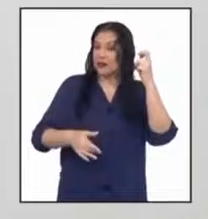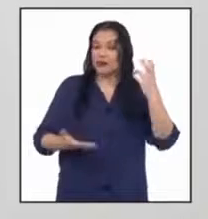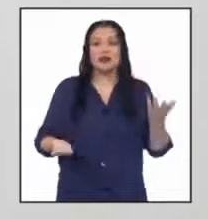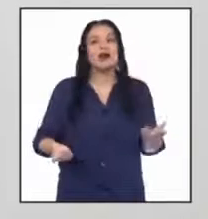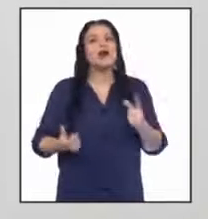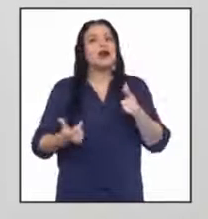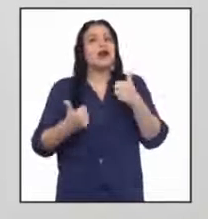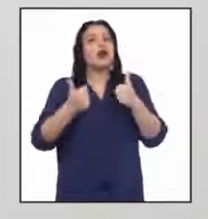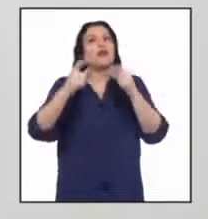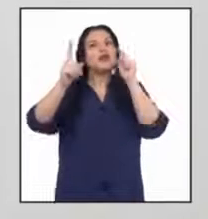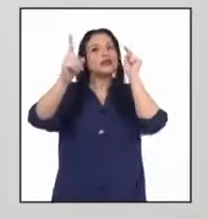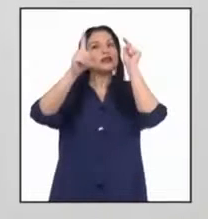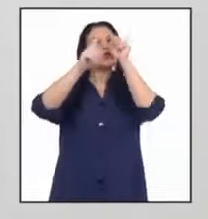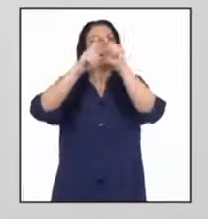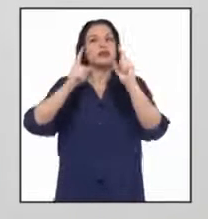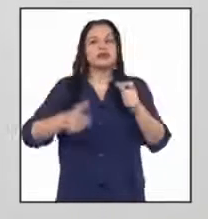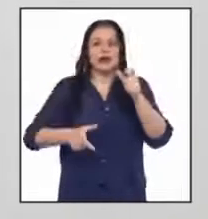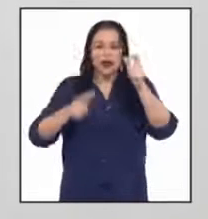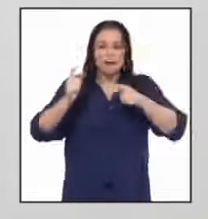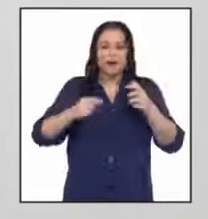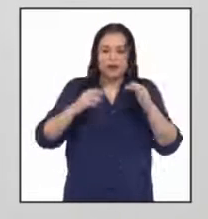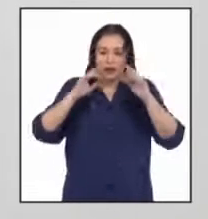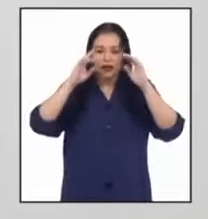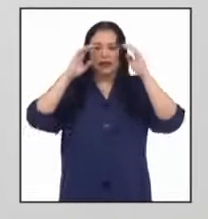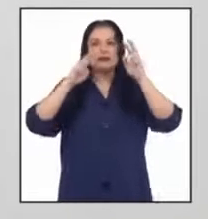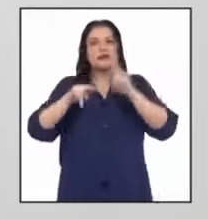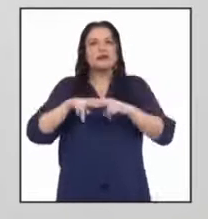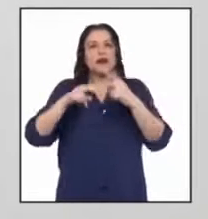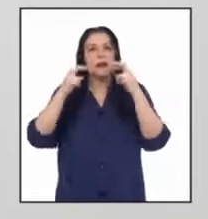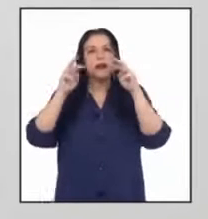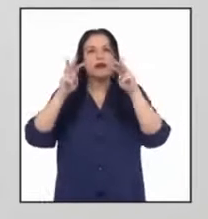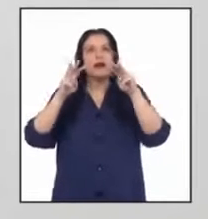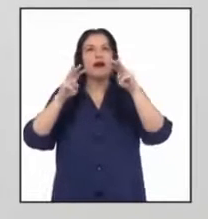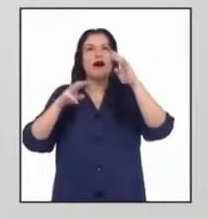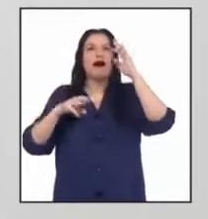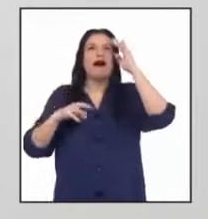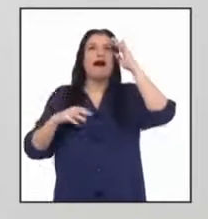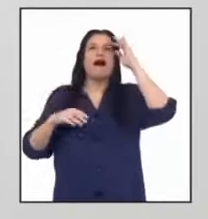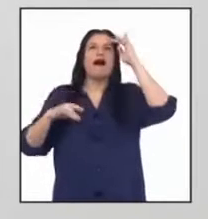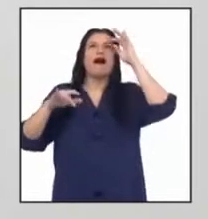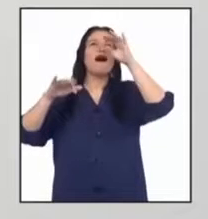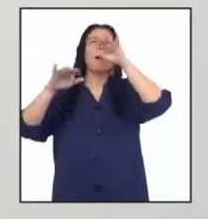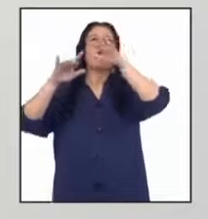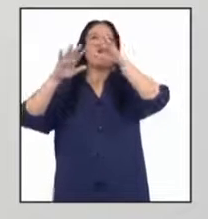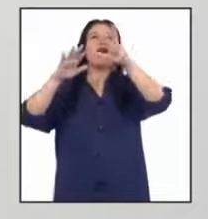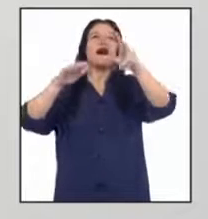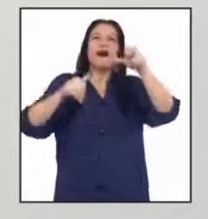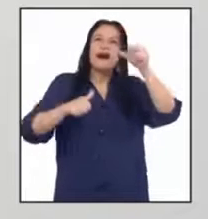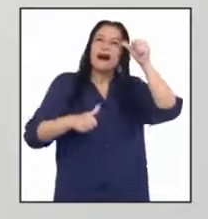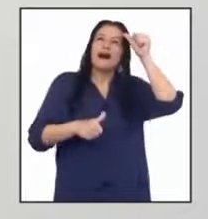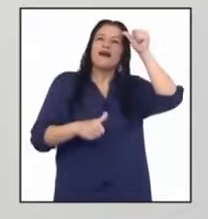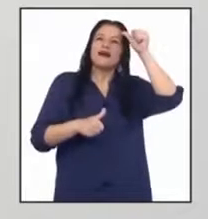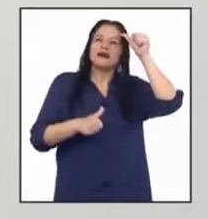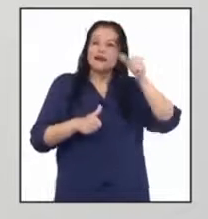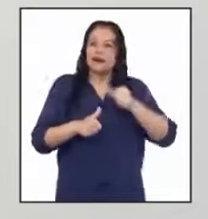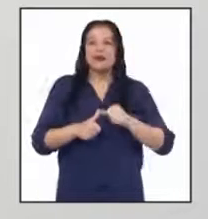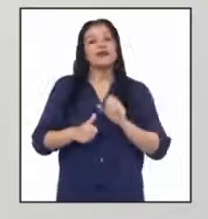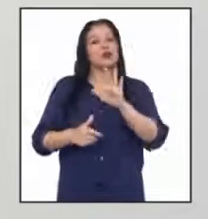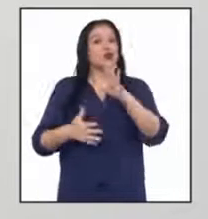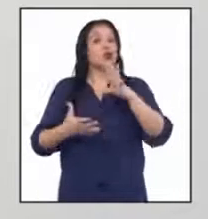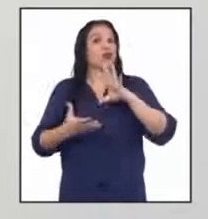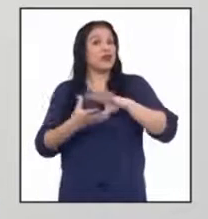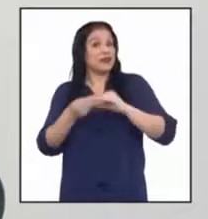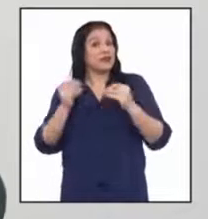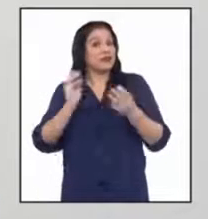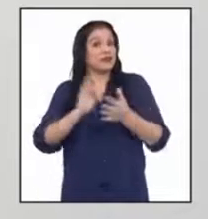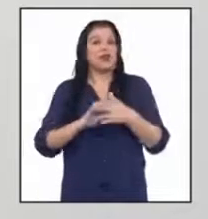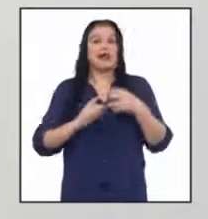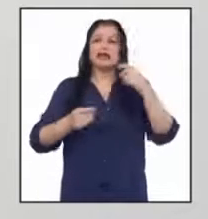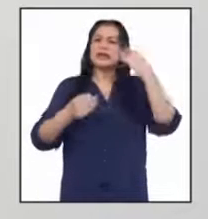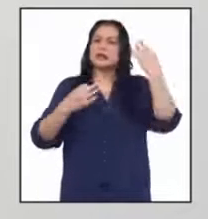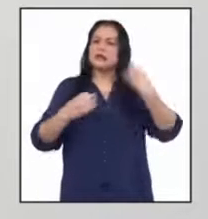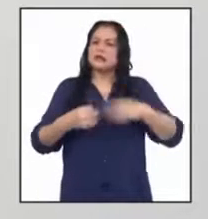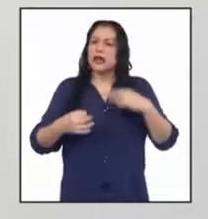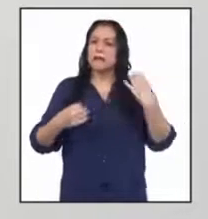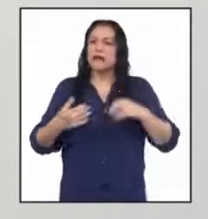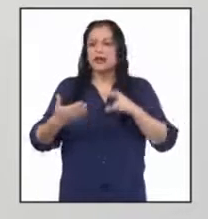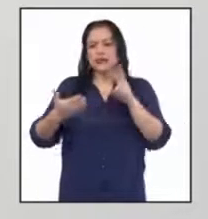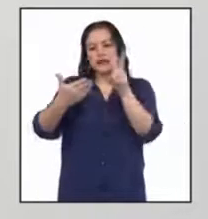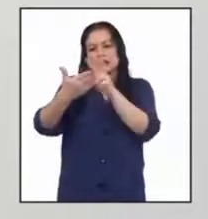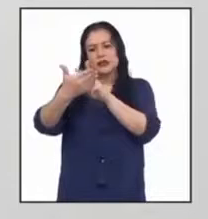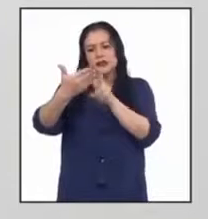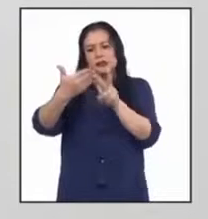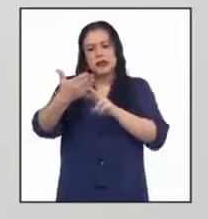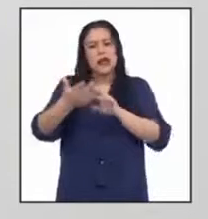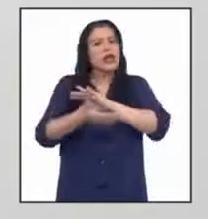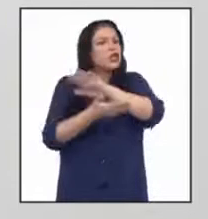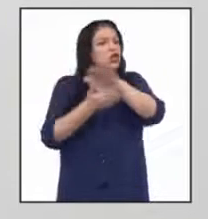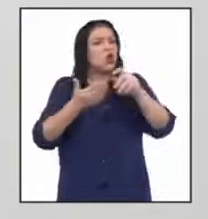a los espectadores a un viaje propio a través de la historia del personaje. Siempre debes revisar que todo el texto